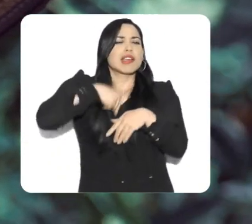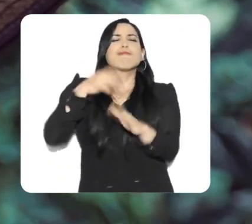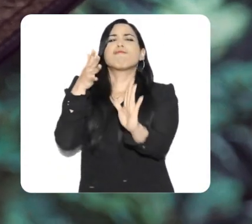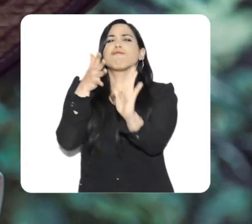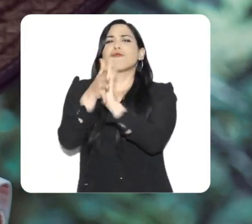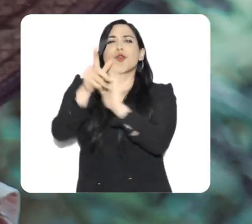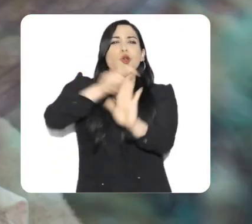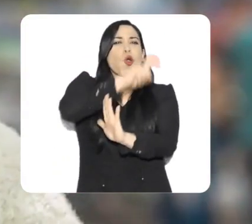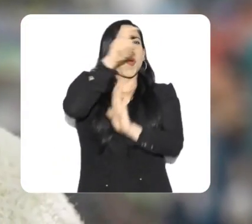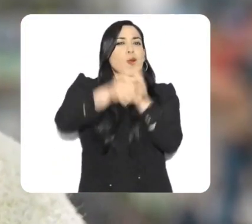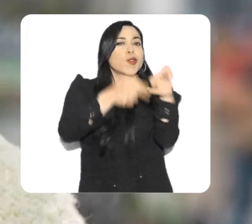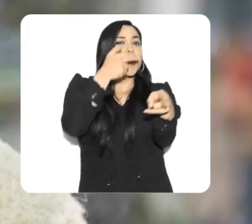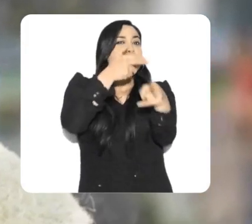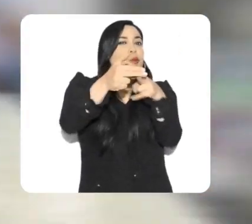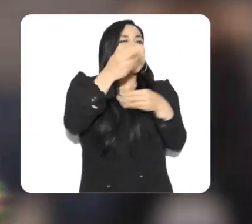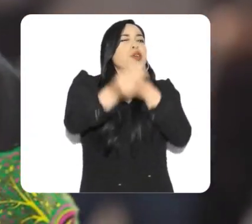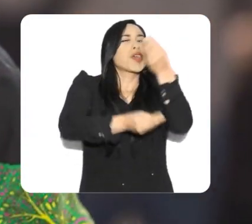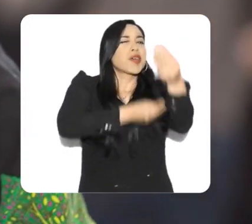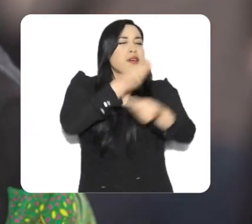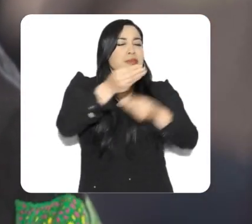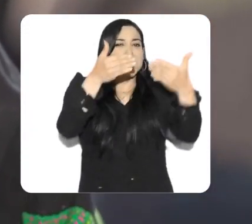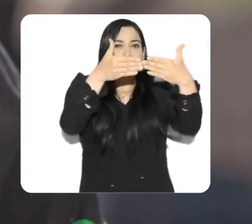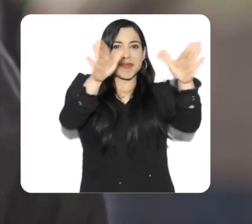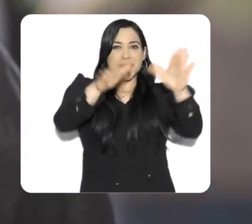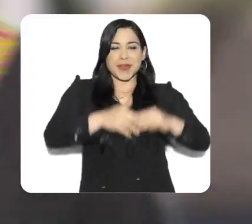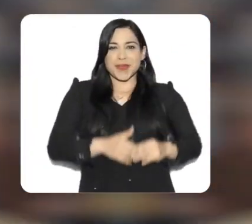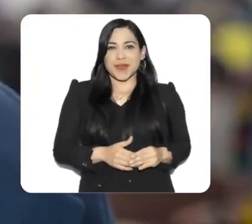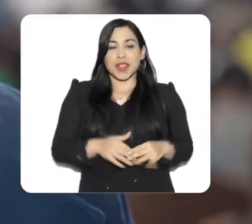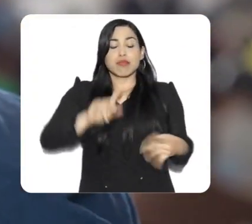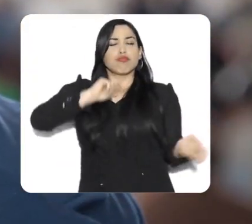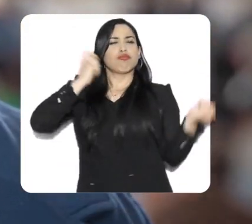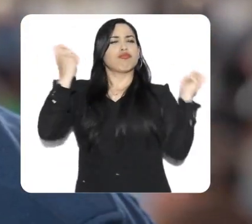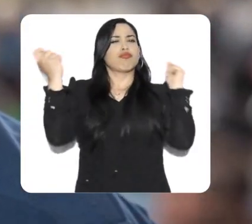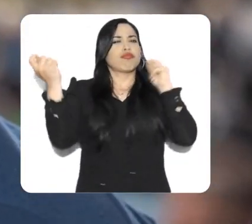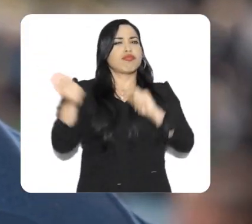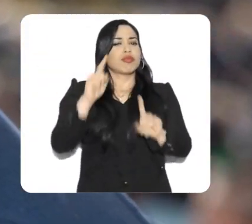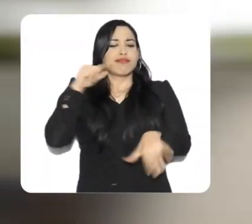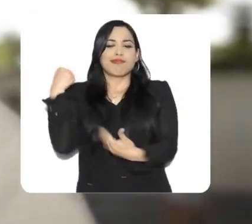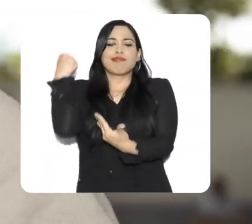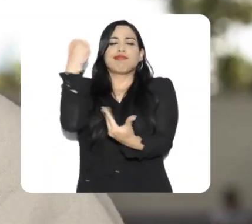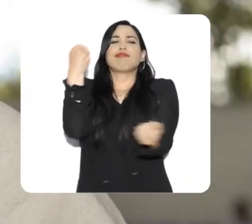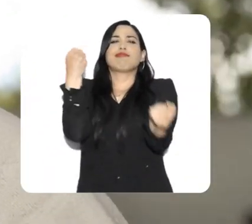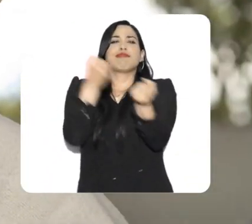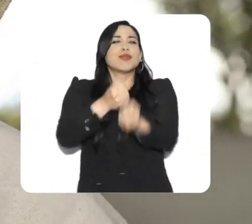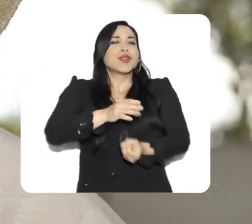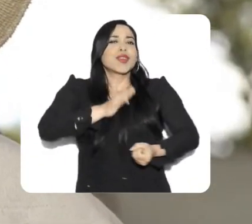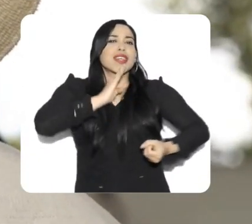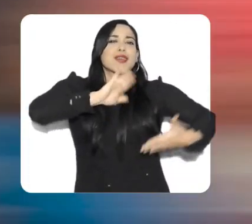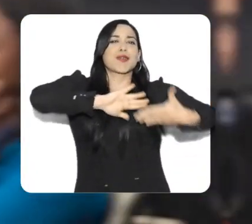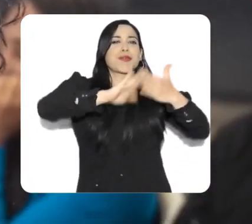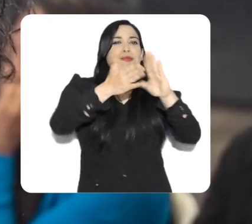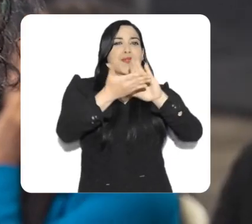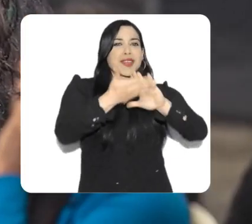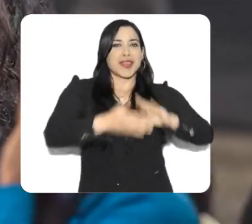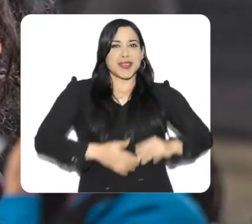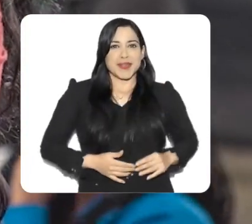redes sociales. Allí te mantendremos informado de las próximas líneas que vayamos a abrir. El cambio